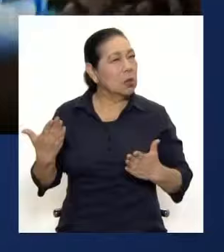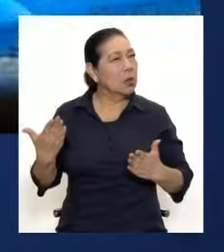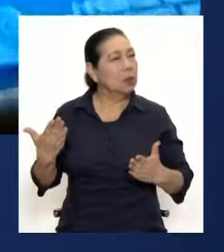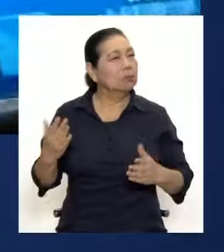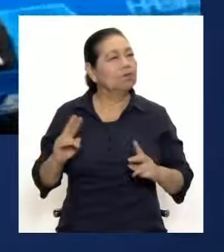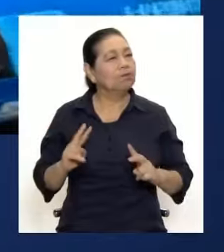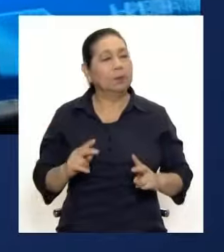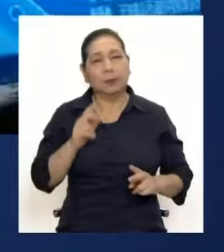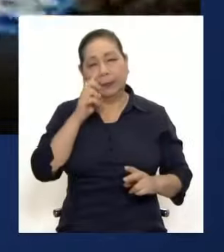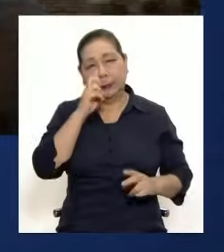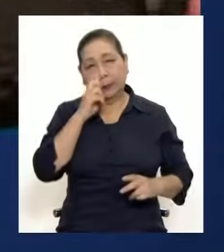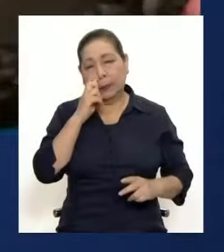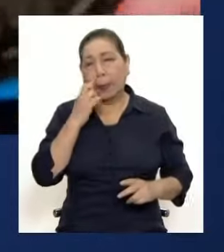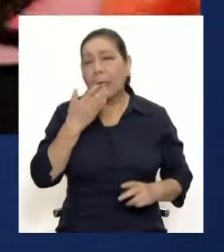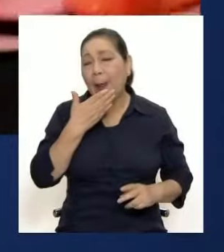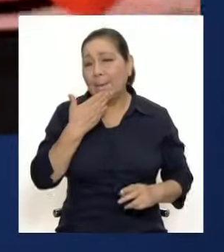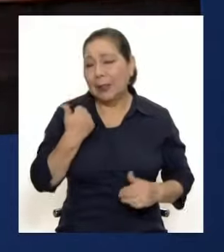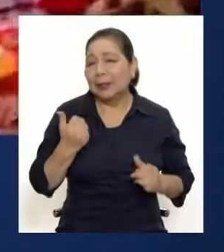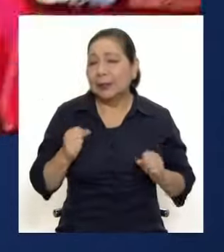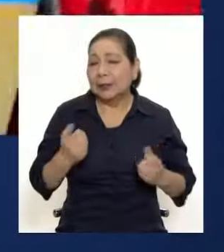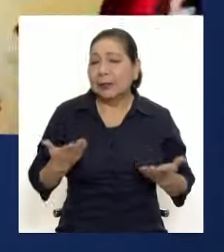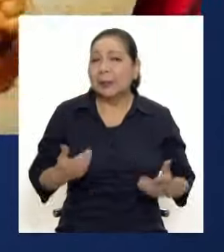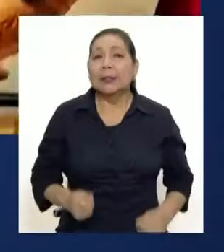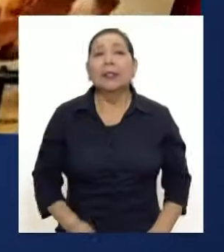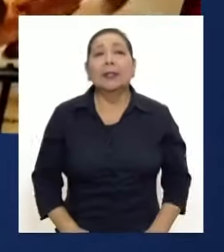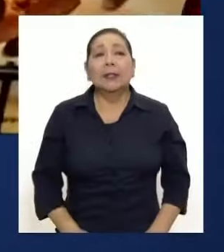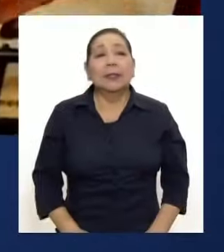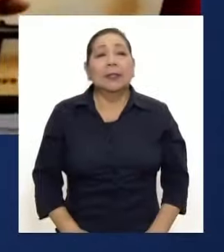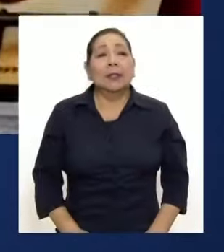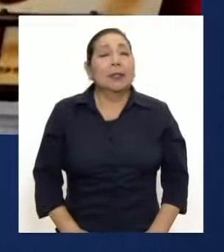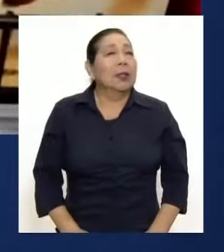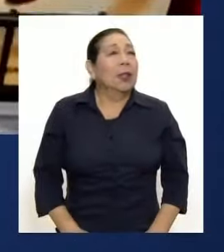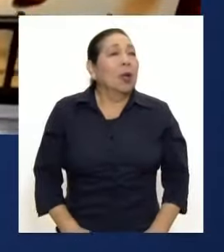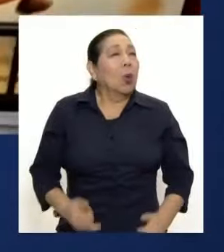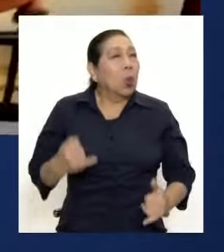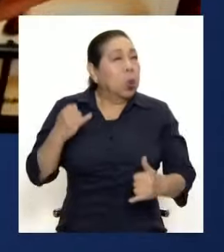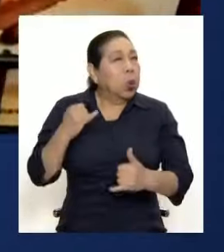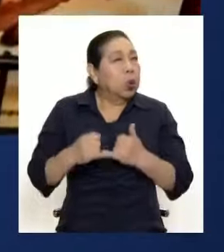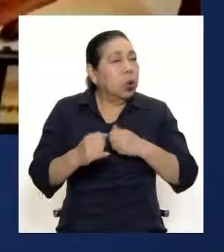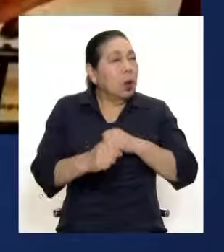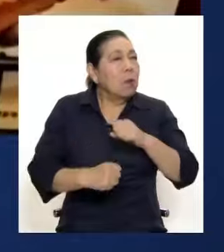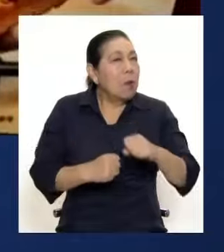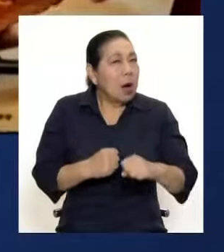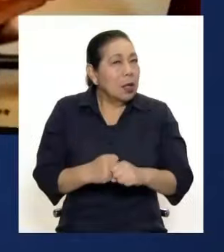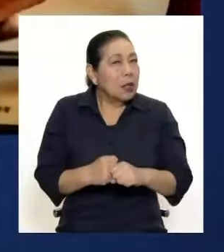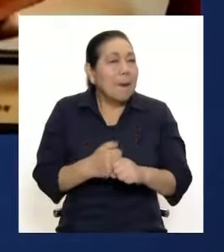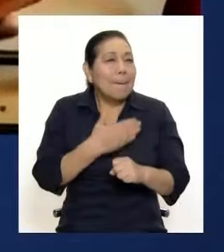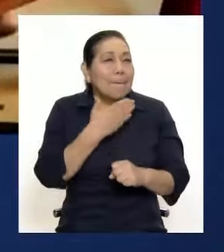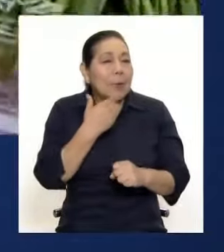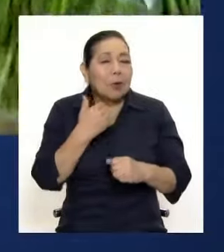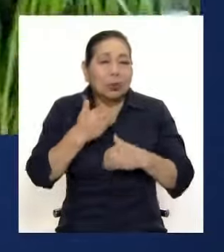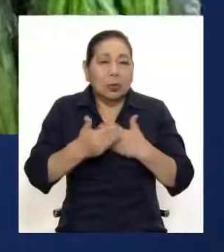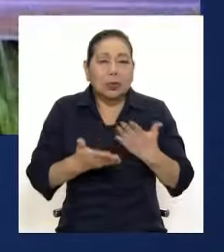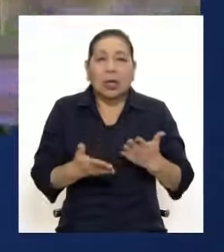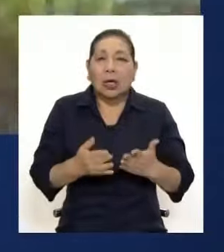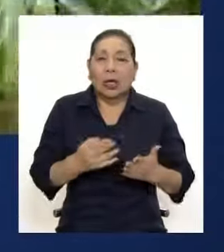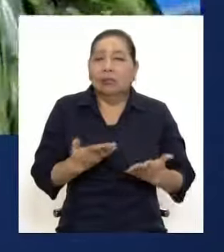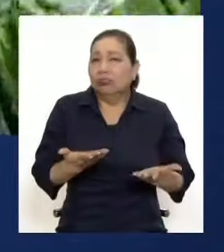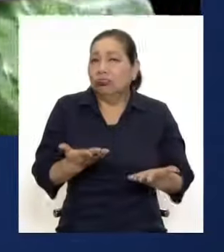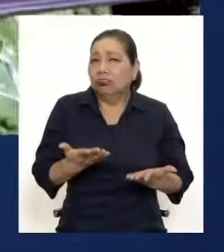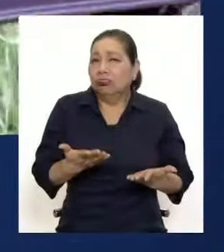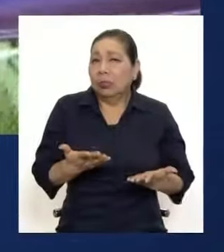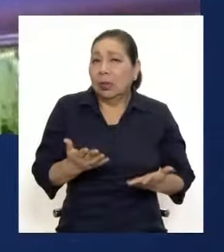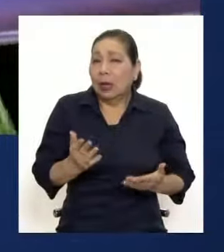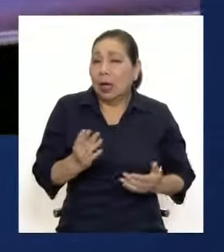de de mejoras que ha tenido en las últimas décadas que es una mejora continua el pueblo chino es un